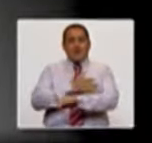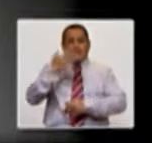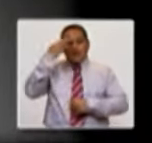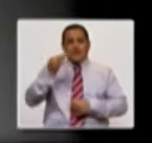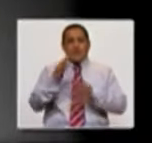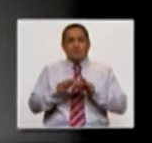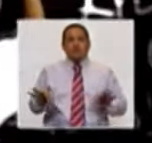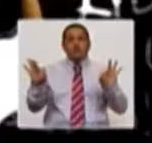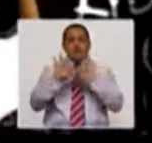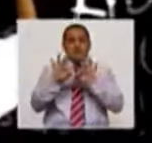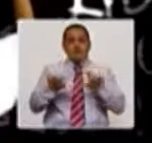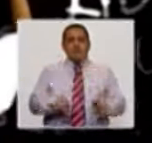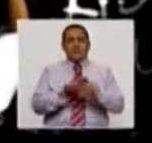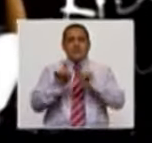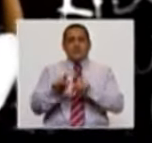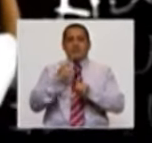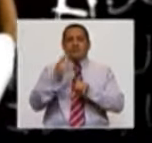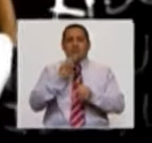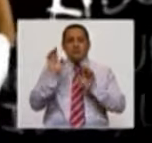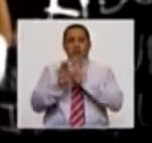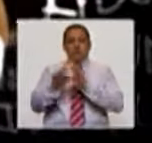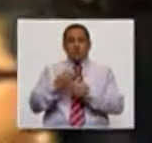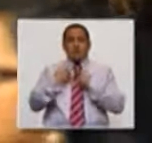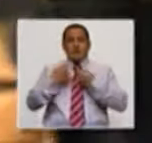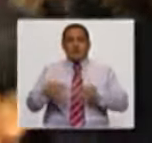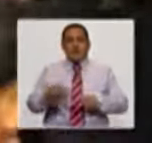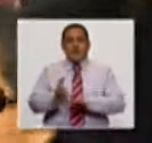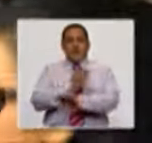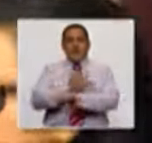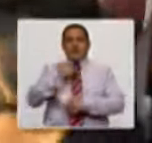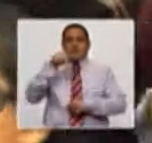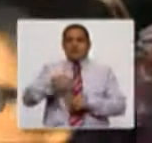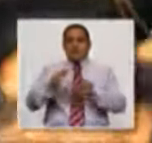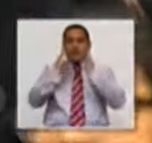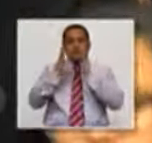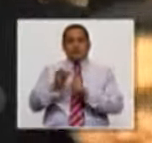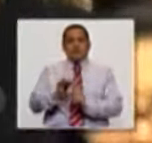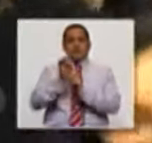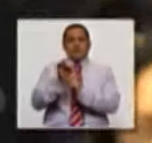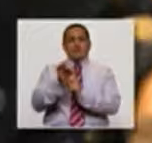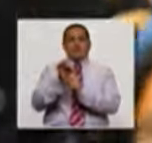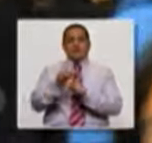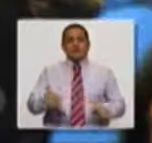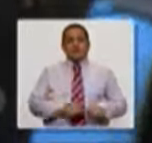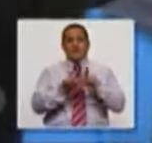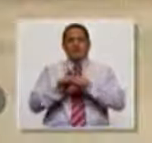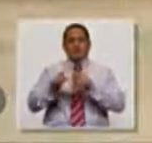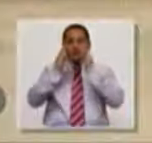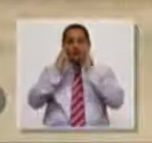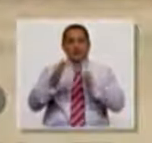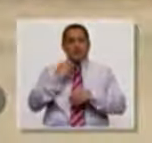considerados fundamentales, de ser vulnerados, demandan de una atención preferente, de una